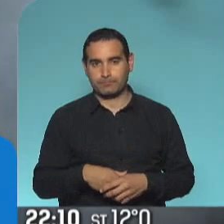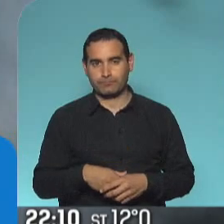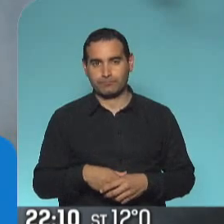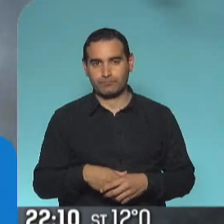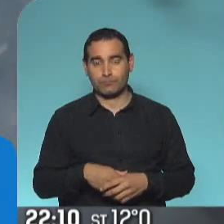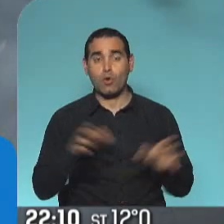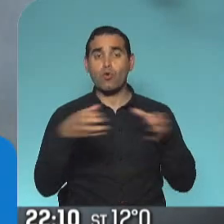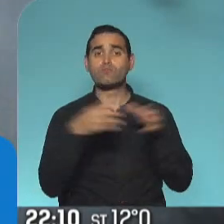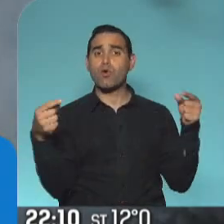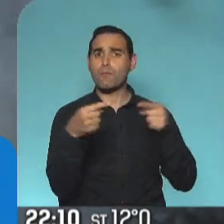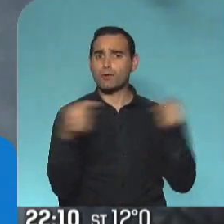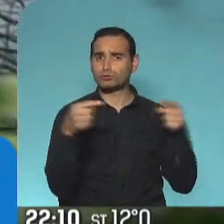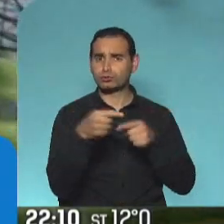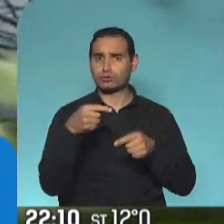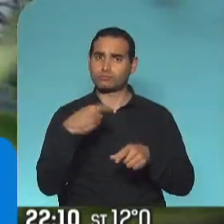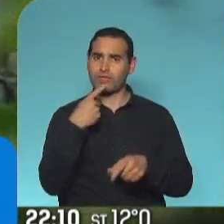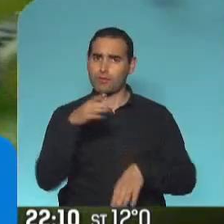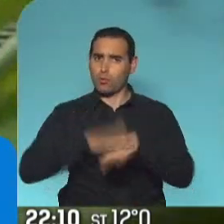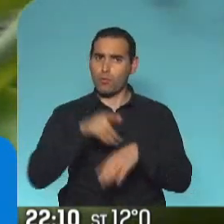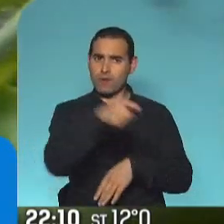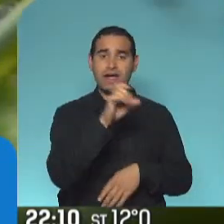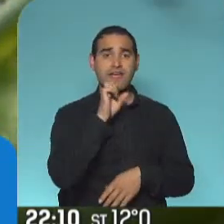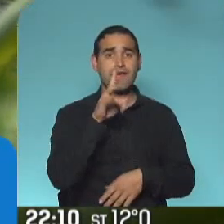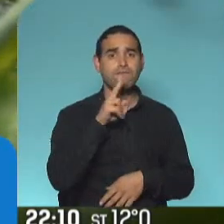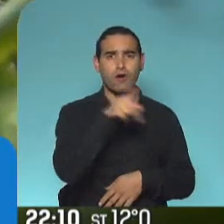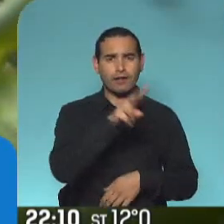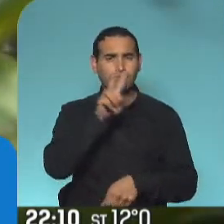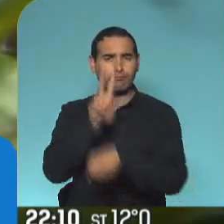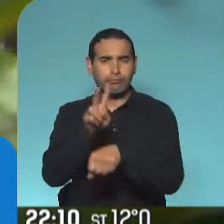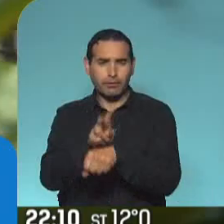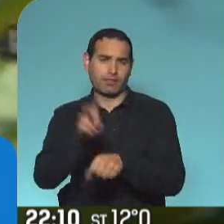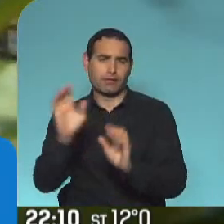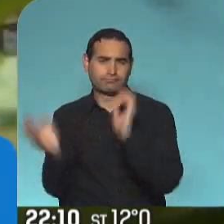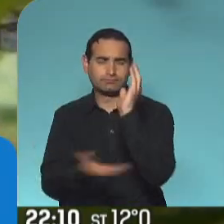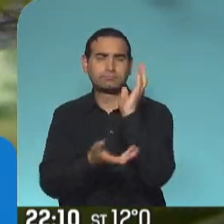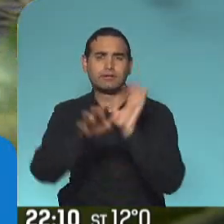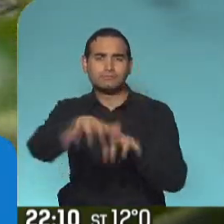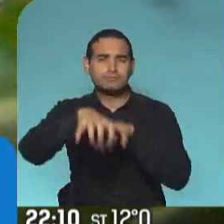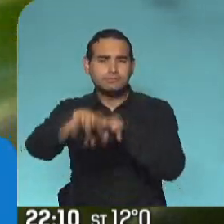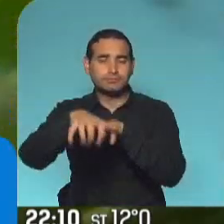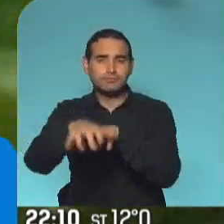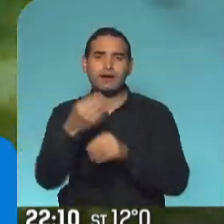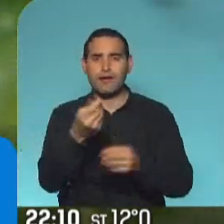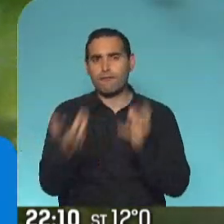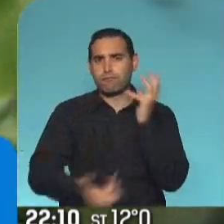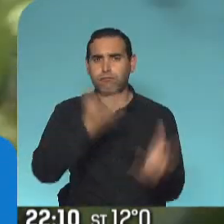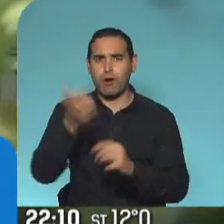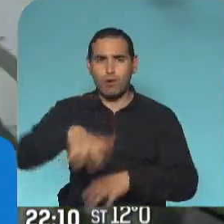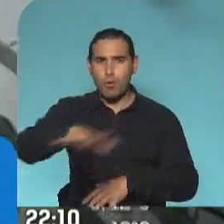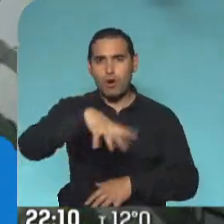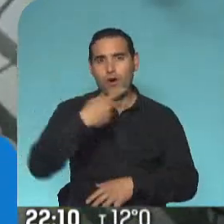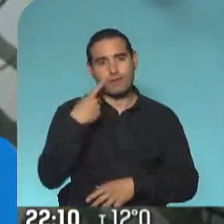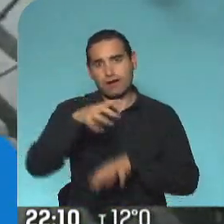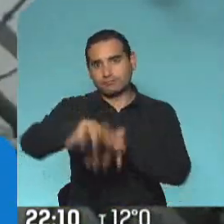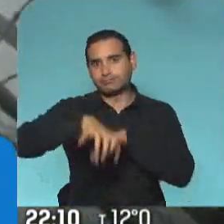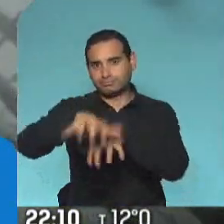La oposición responsabiliza a Morales por estimular y proteger el chaqueo, una práctica ancestral de quema de parcelas para renovar